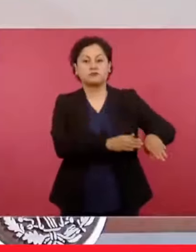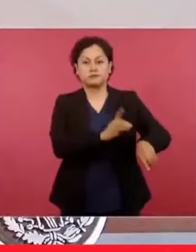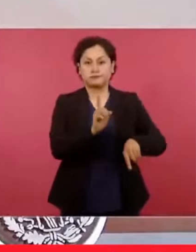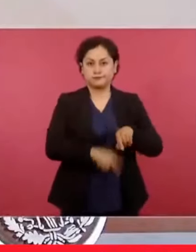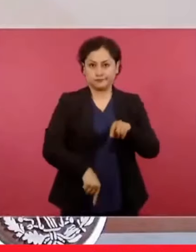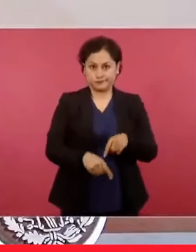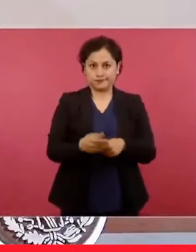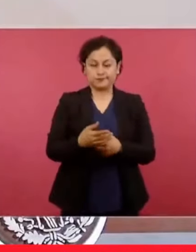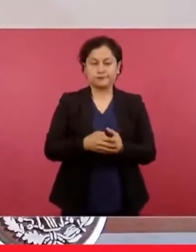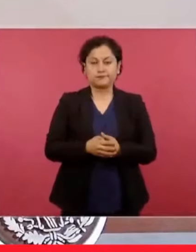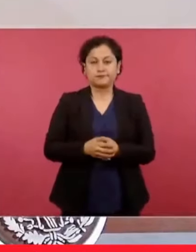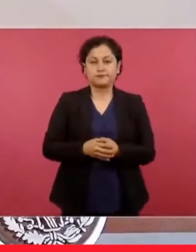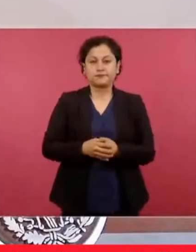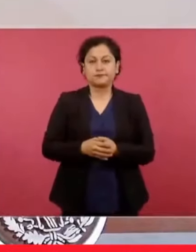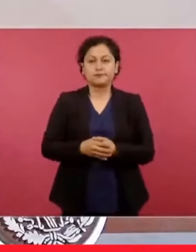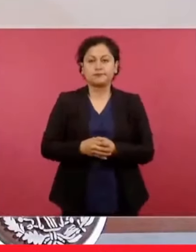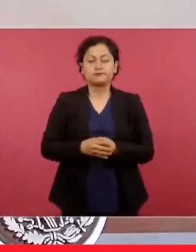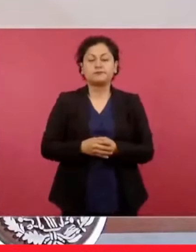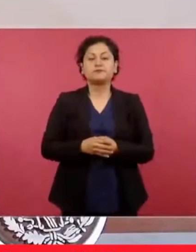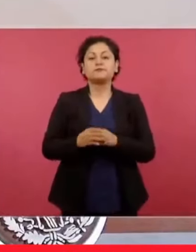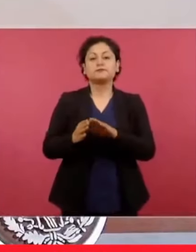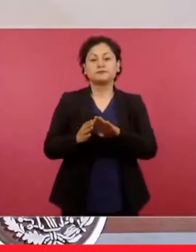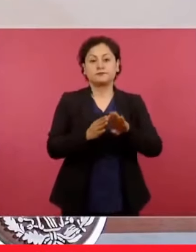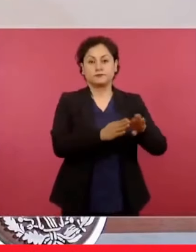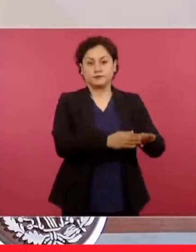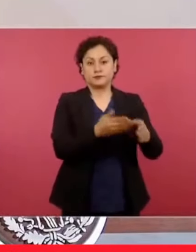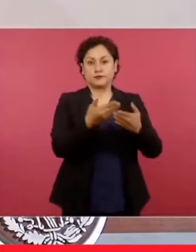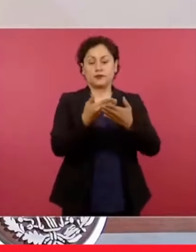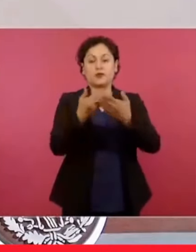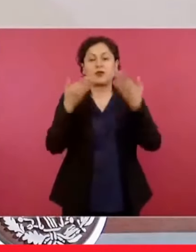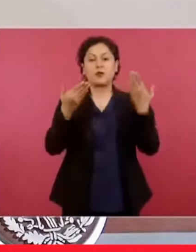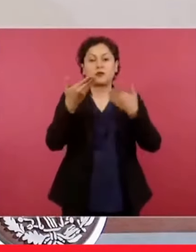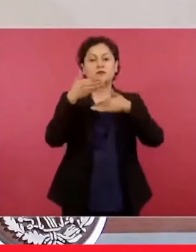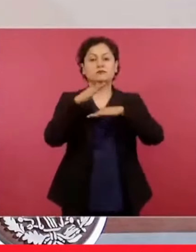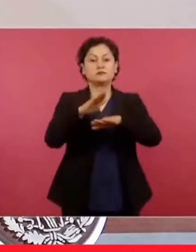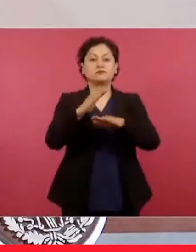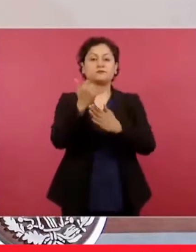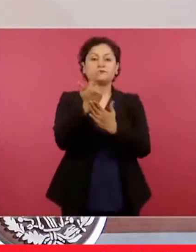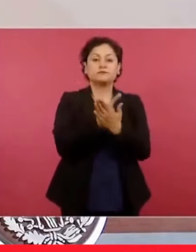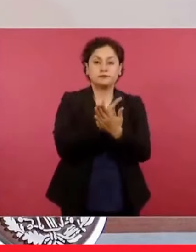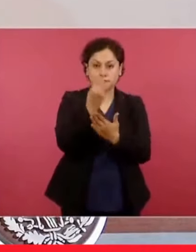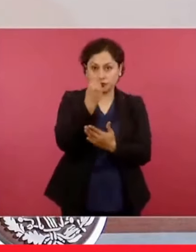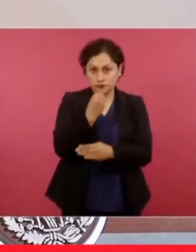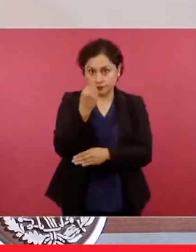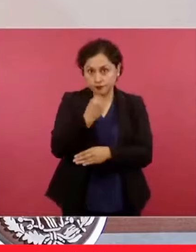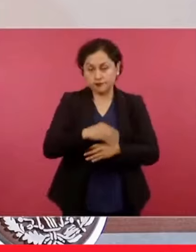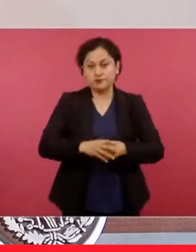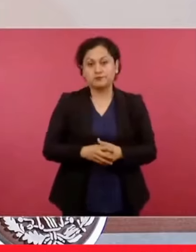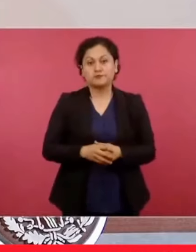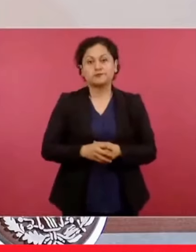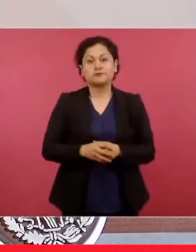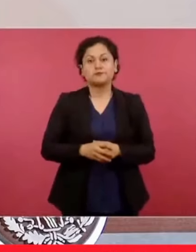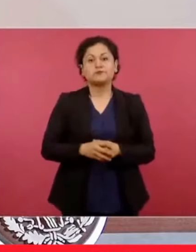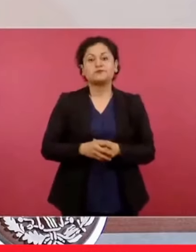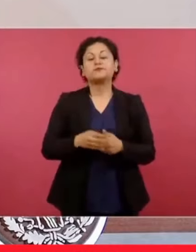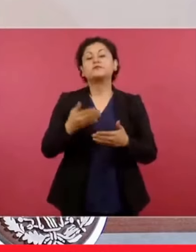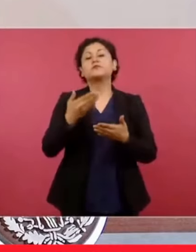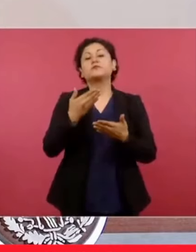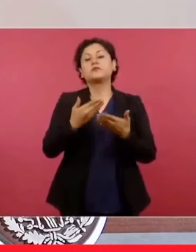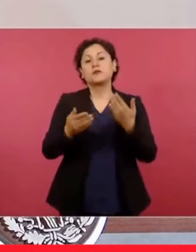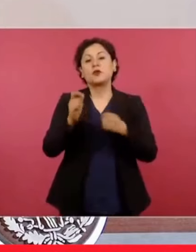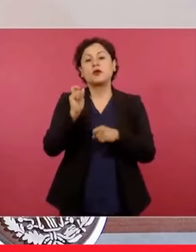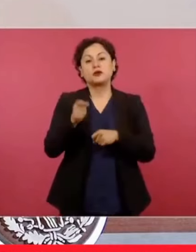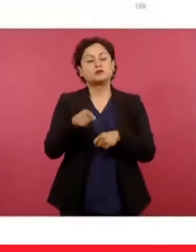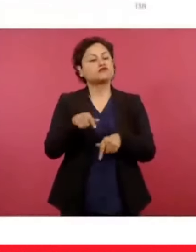se verificaron y ahora pasamos a la canasta básica en este caso tenemos nuevamente precios